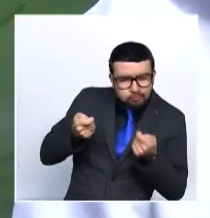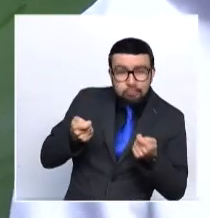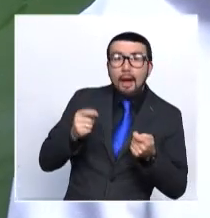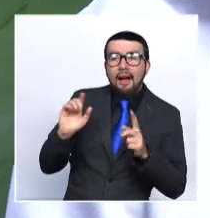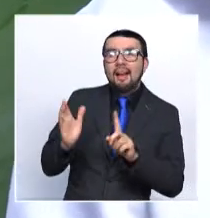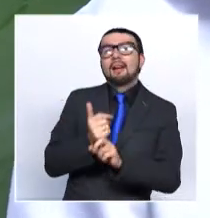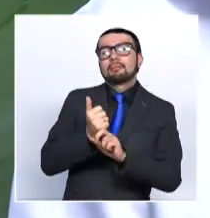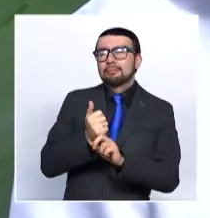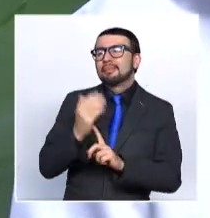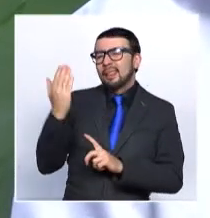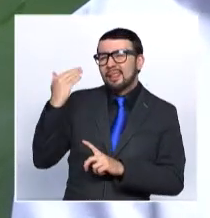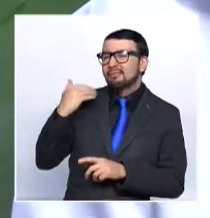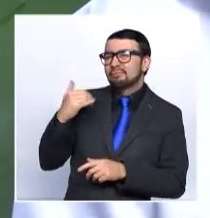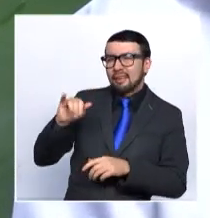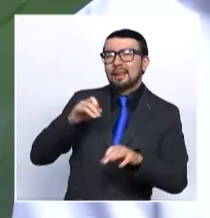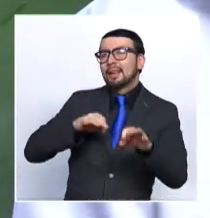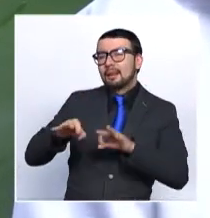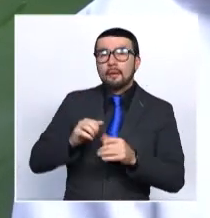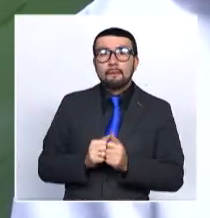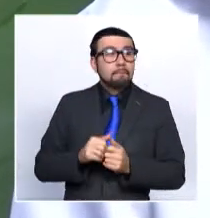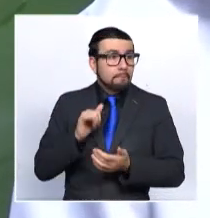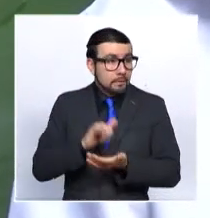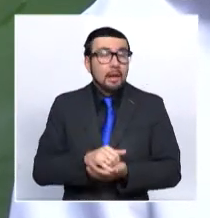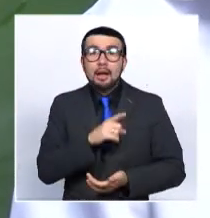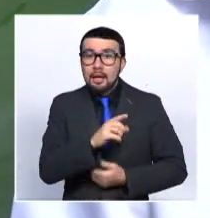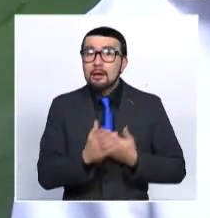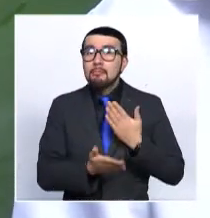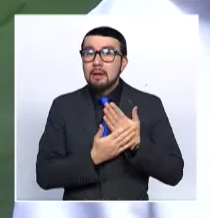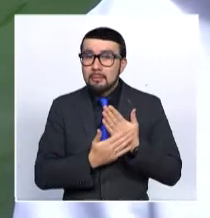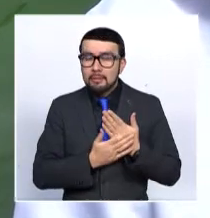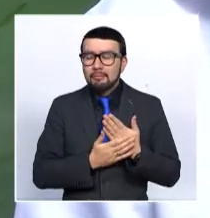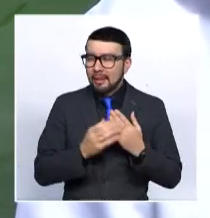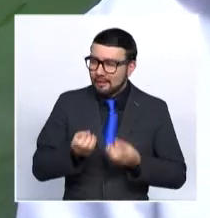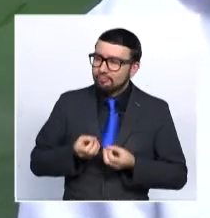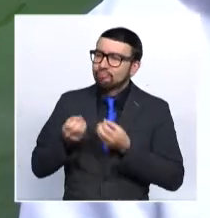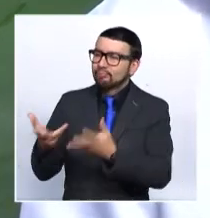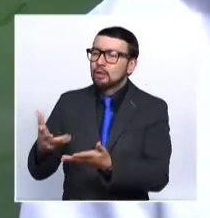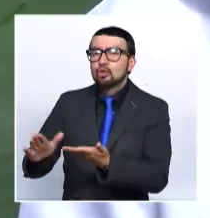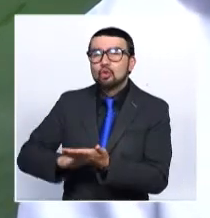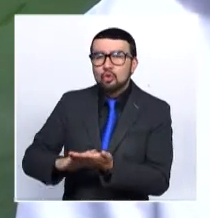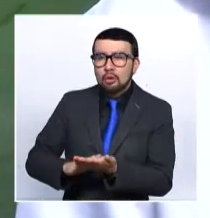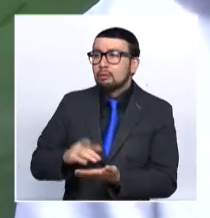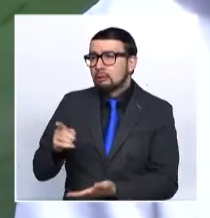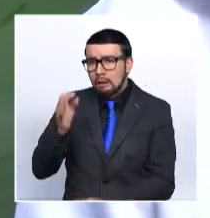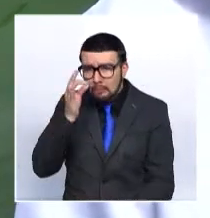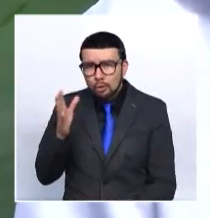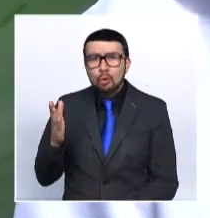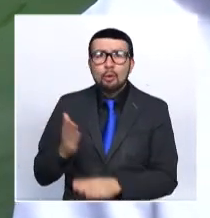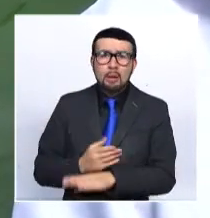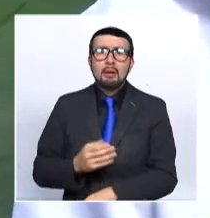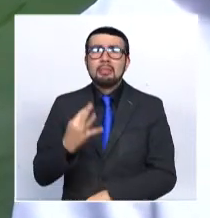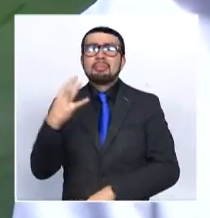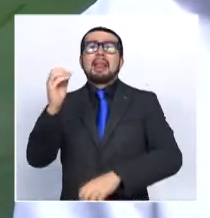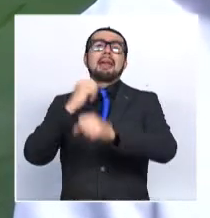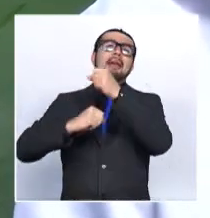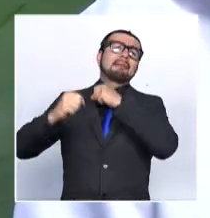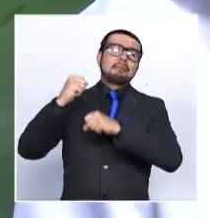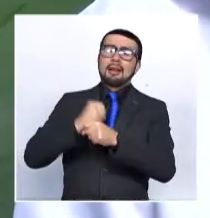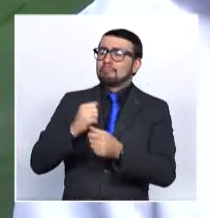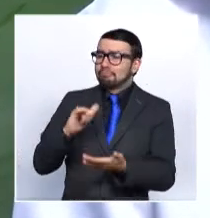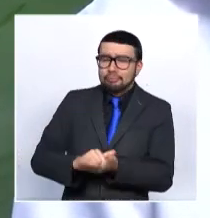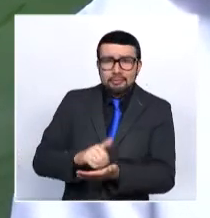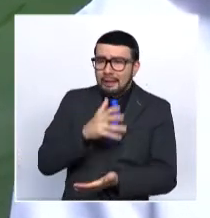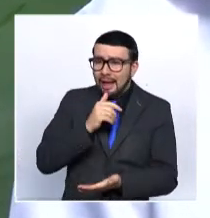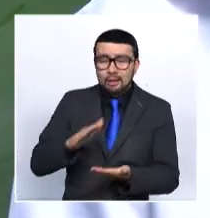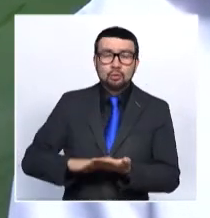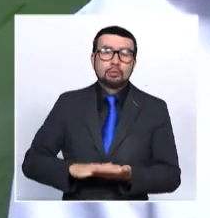programas anteriores, y nos permite darle al paciente realmente una solución a los problemas que a veces llevan 20, 30 años sin lograr solucionar, ¿cierto? O sea,